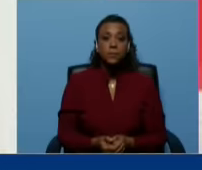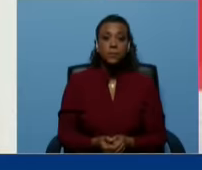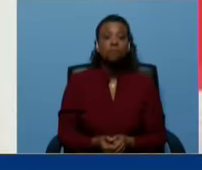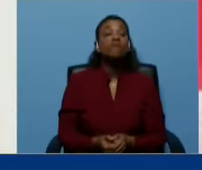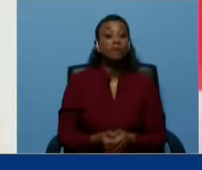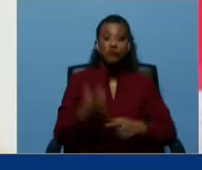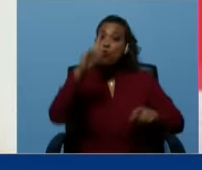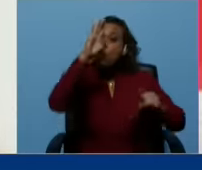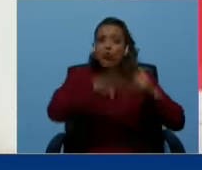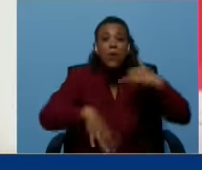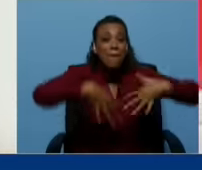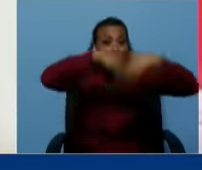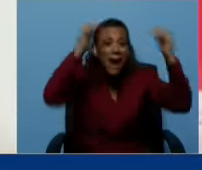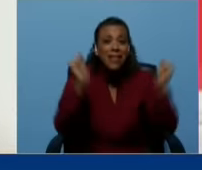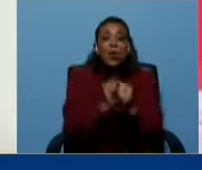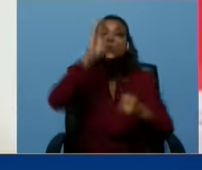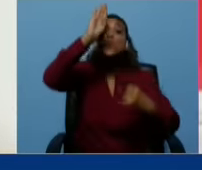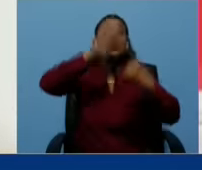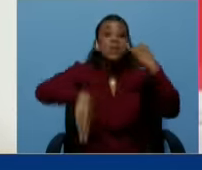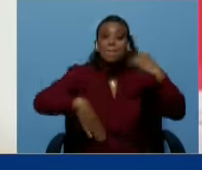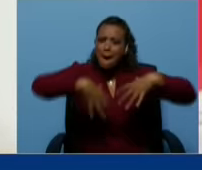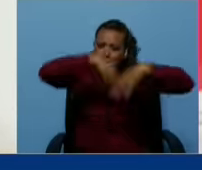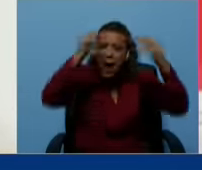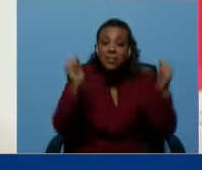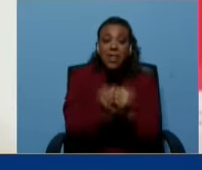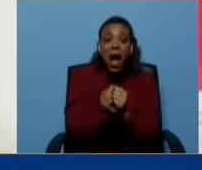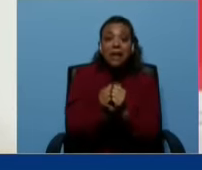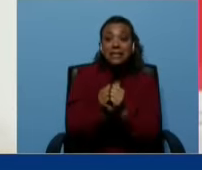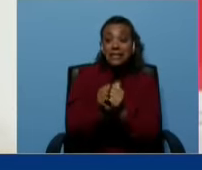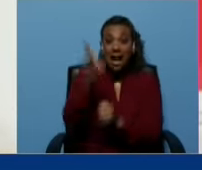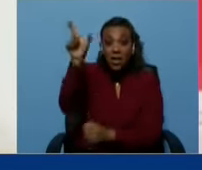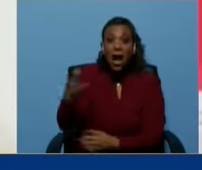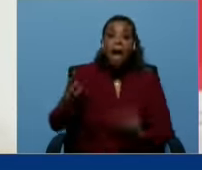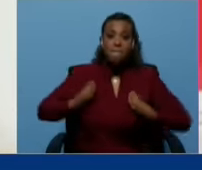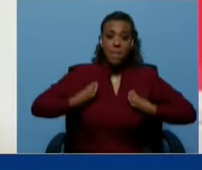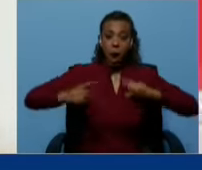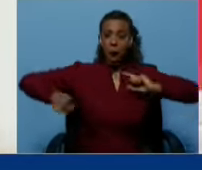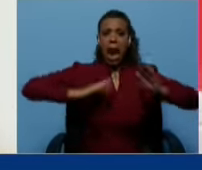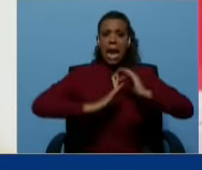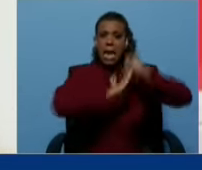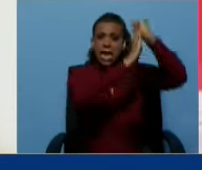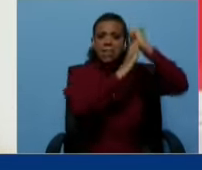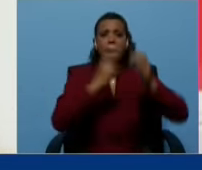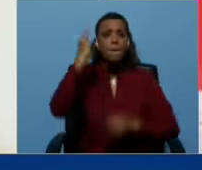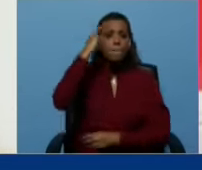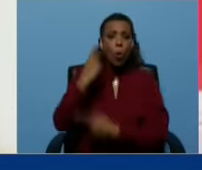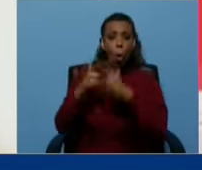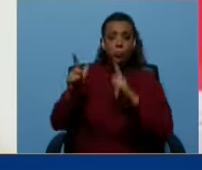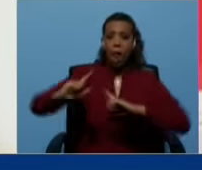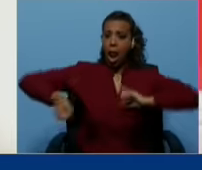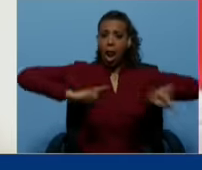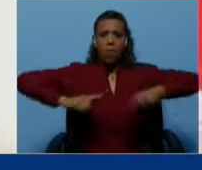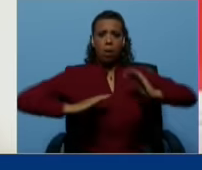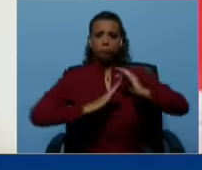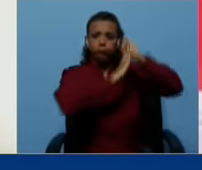Fue la última batalla que en vida dirigió nuestro libertador Simón Bolívar.